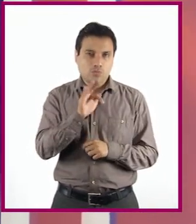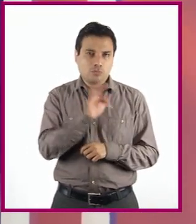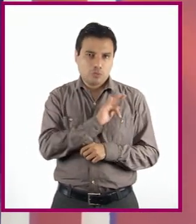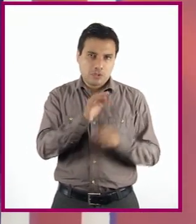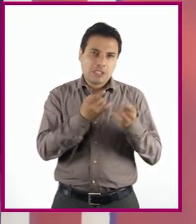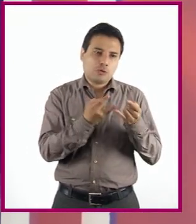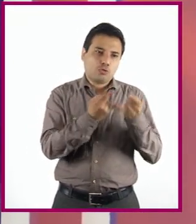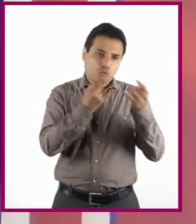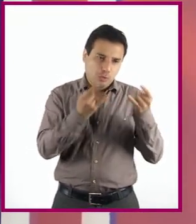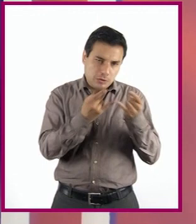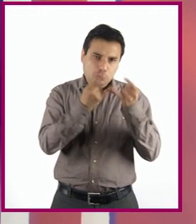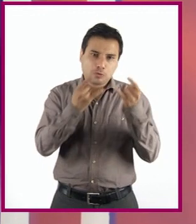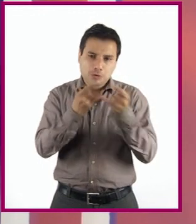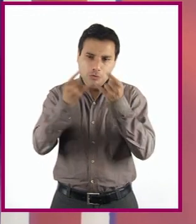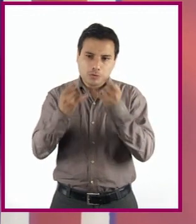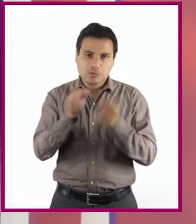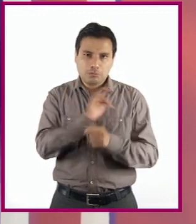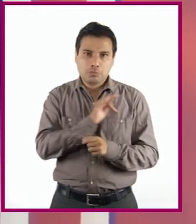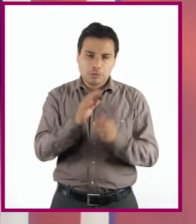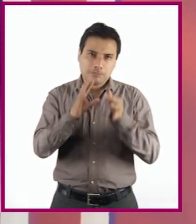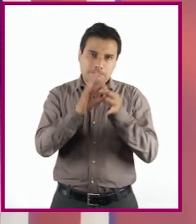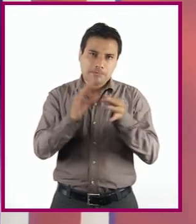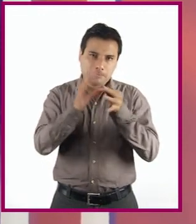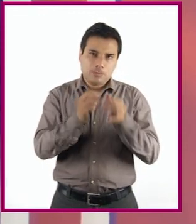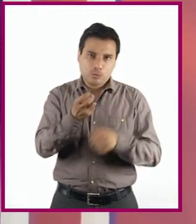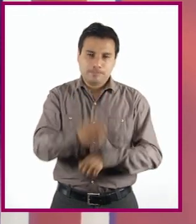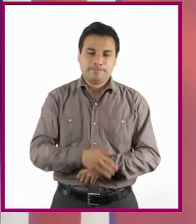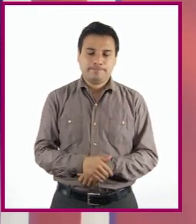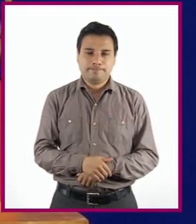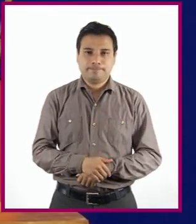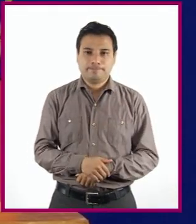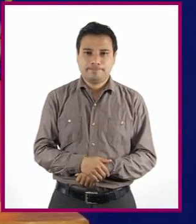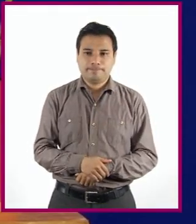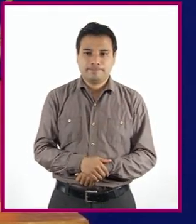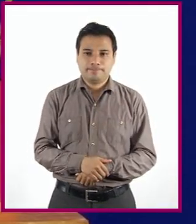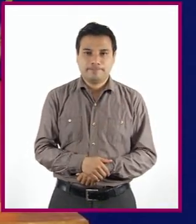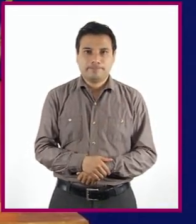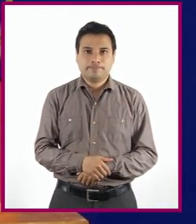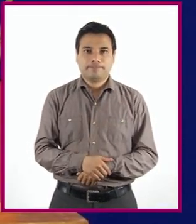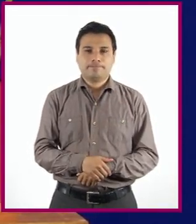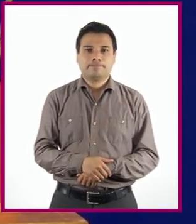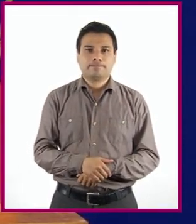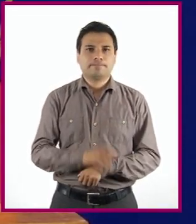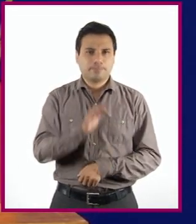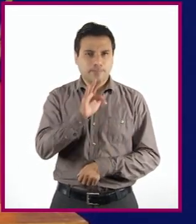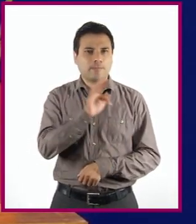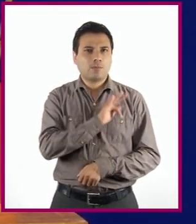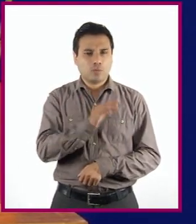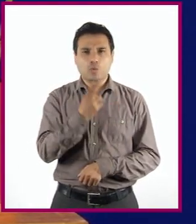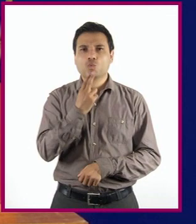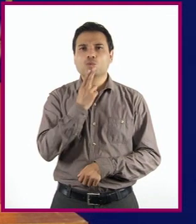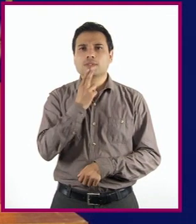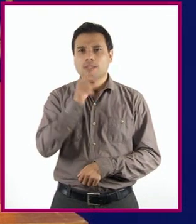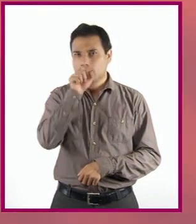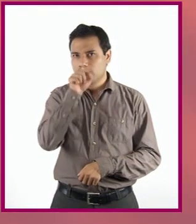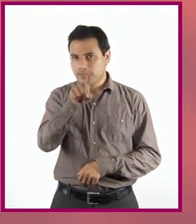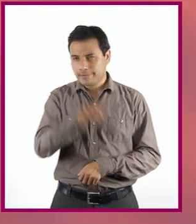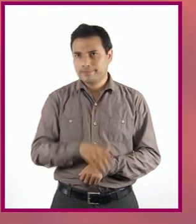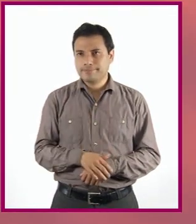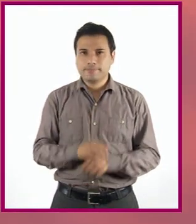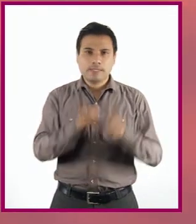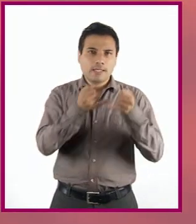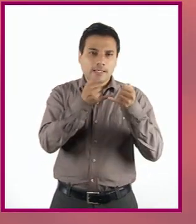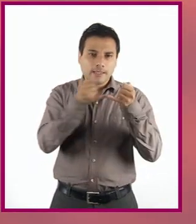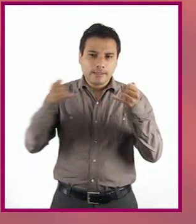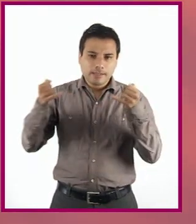partir de los años más relevantes en la vida del autor. Podemos utilizar un organizador gráfico, como la línea del